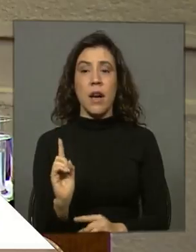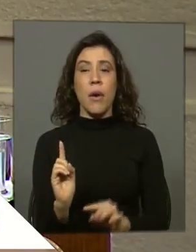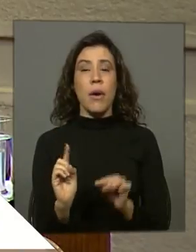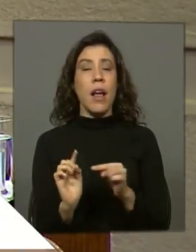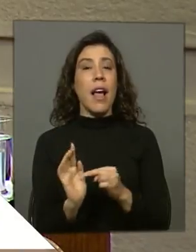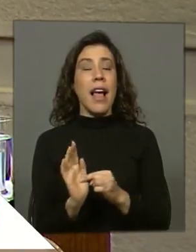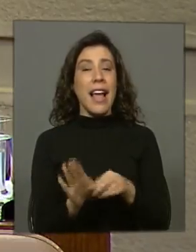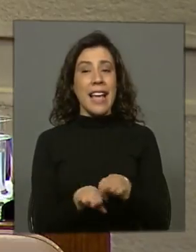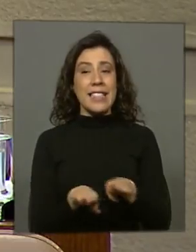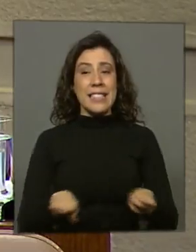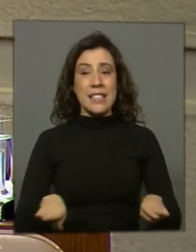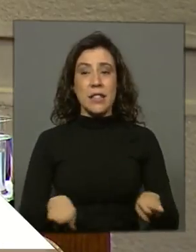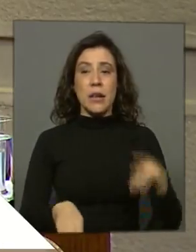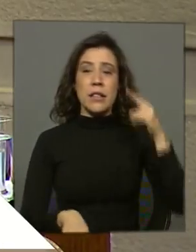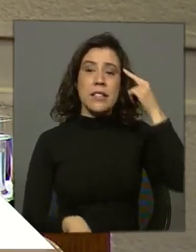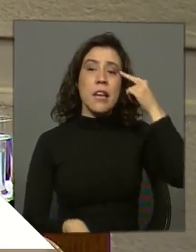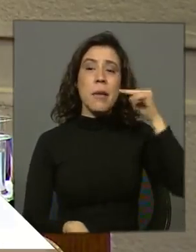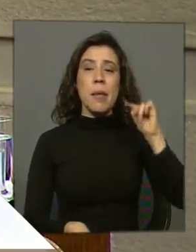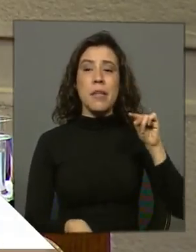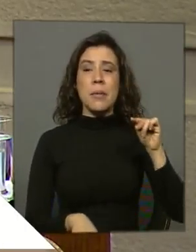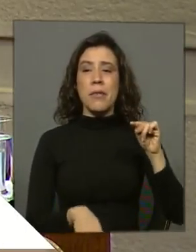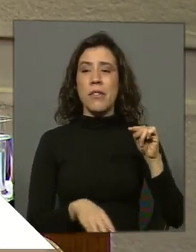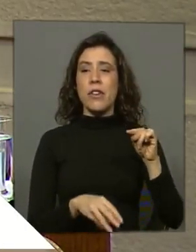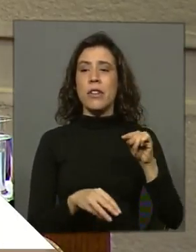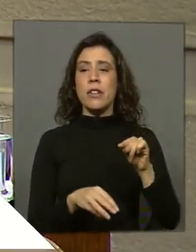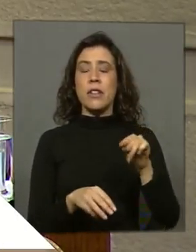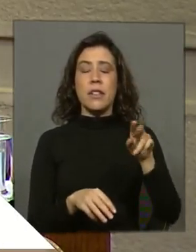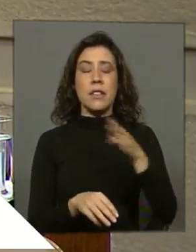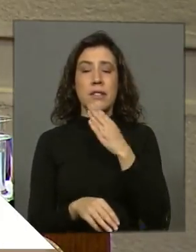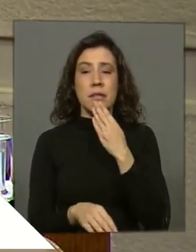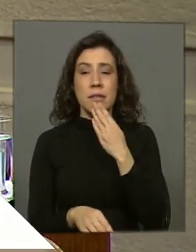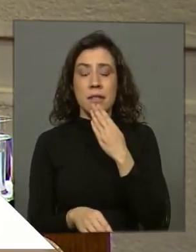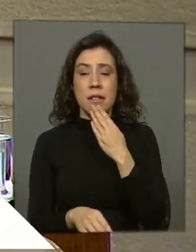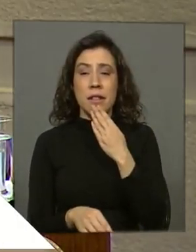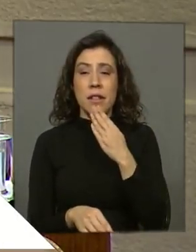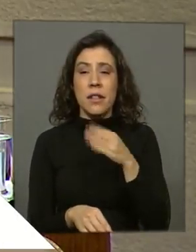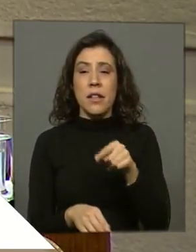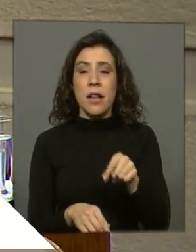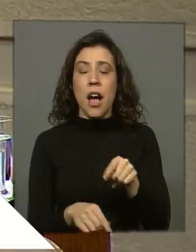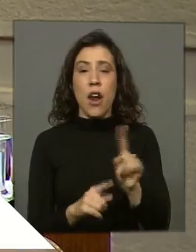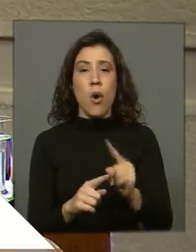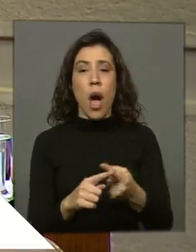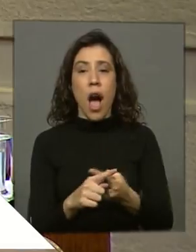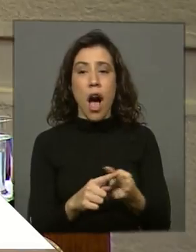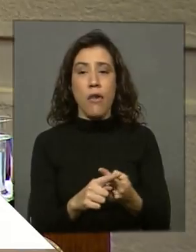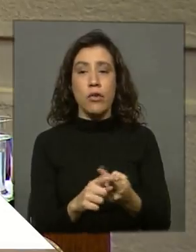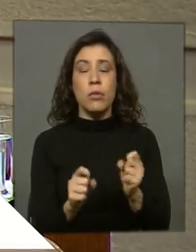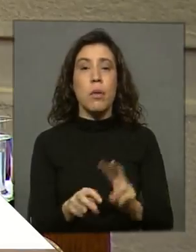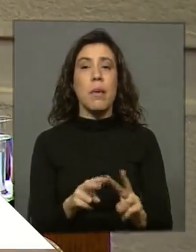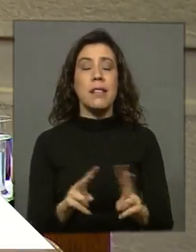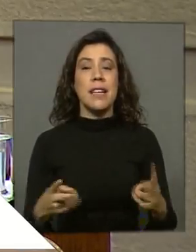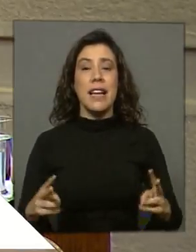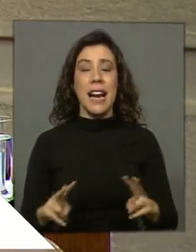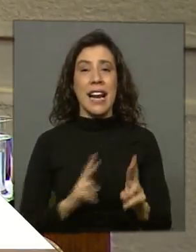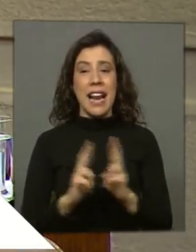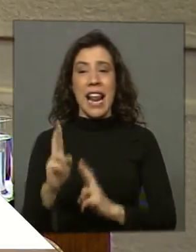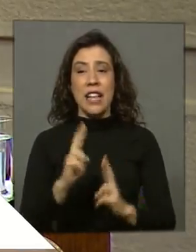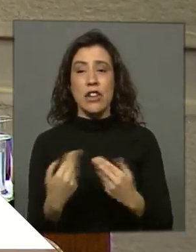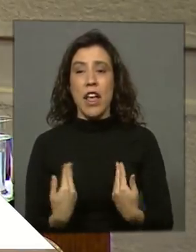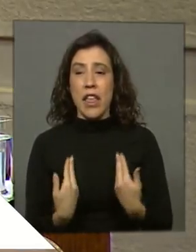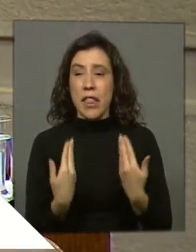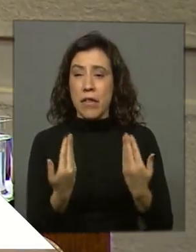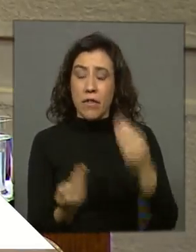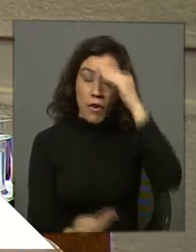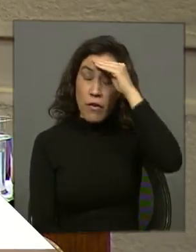funcionamiento pero que al mismo tiempo se respeten los derechos de las personas evitando los abusos podremos construir relaciones que devuelvan las confianzas